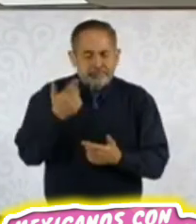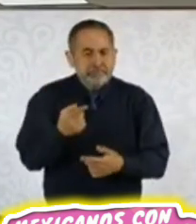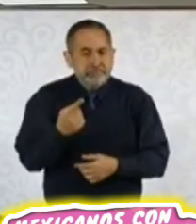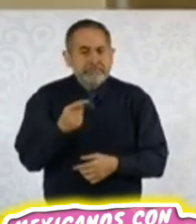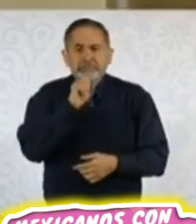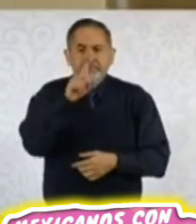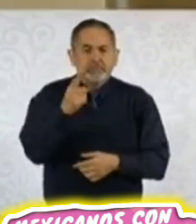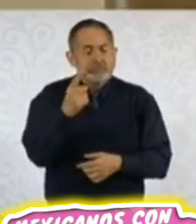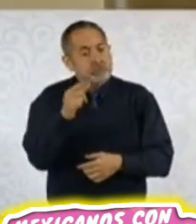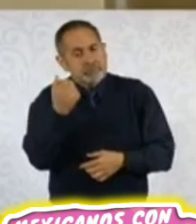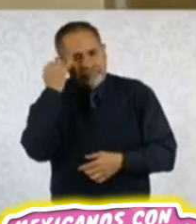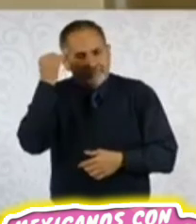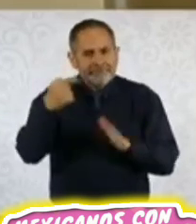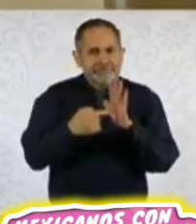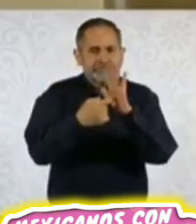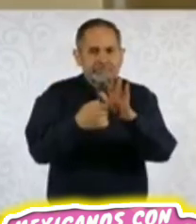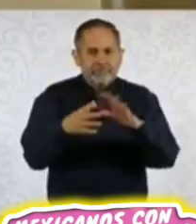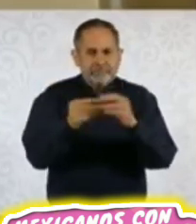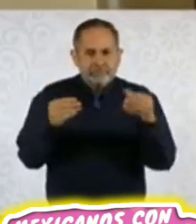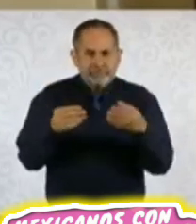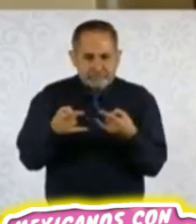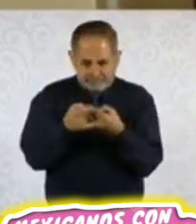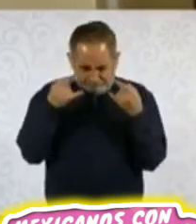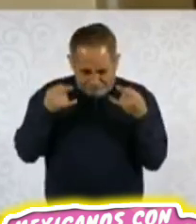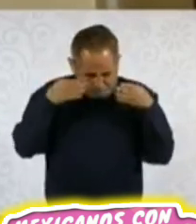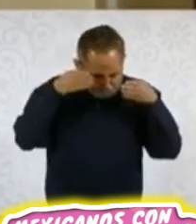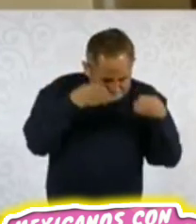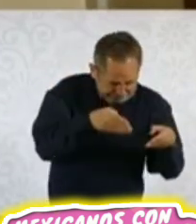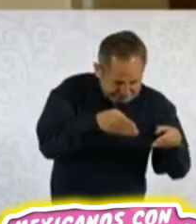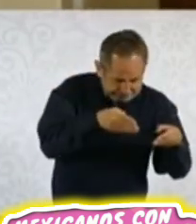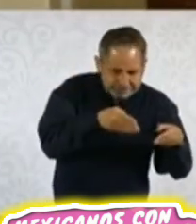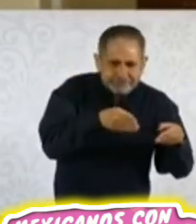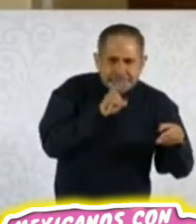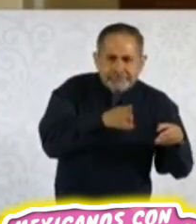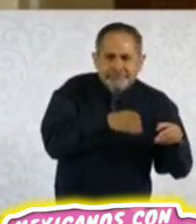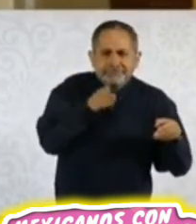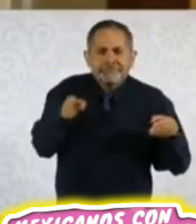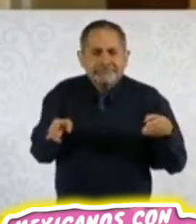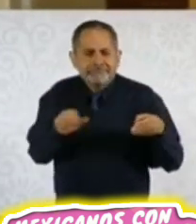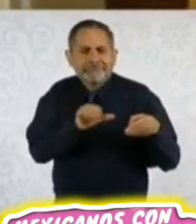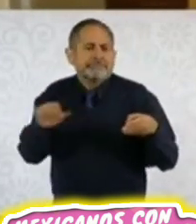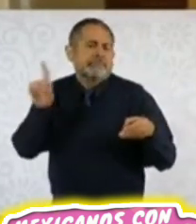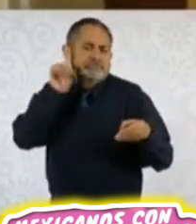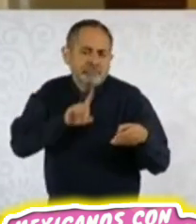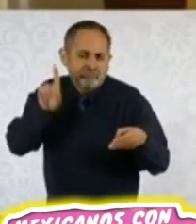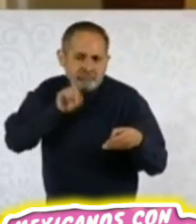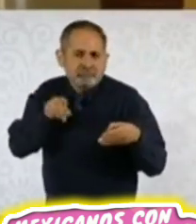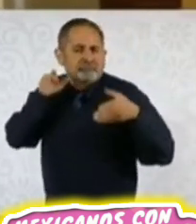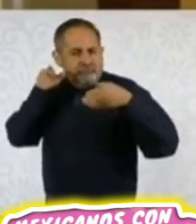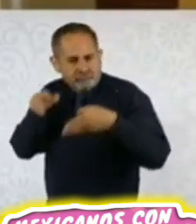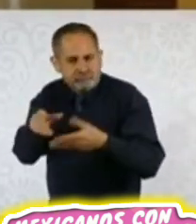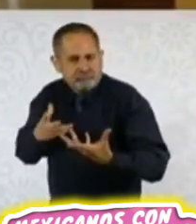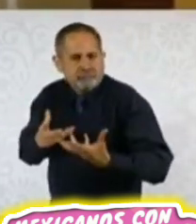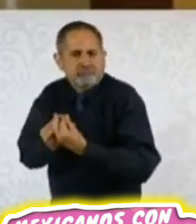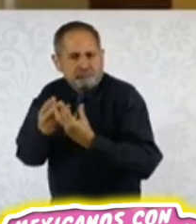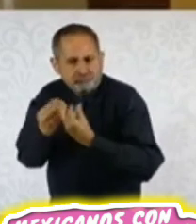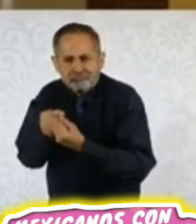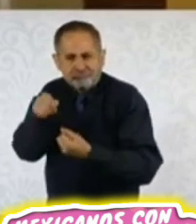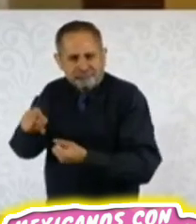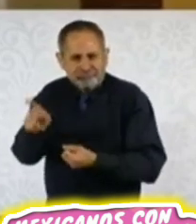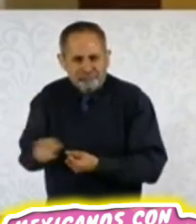para esta sección es descentralizar la historia. En este caso presentamos este caso de estas mujeres que se unieron en